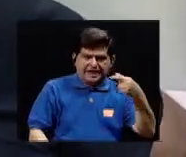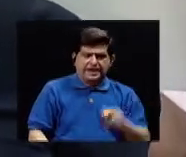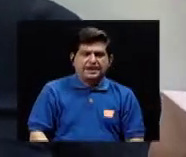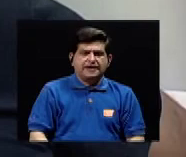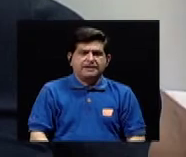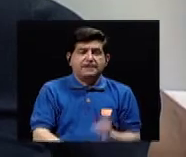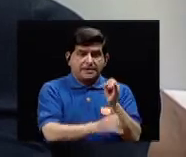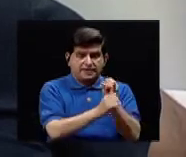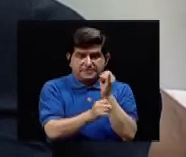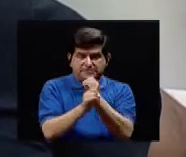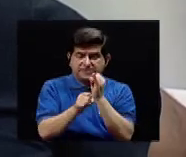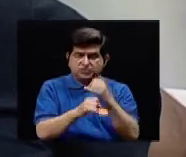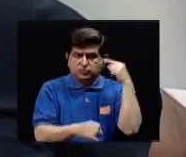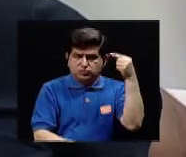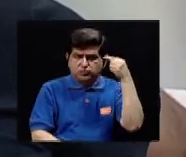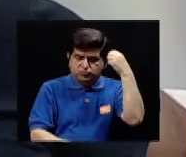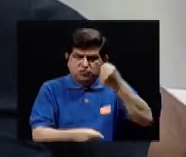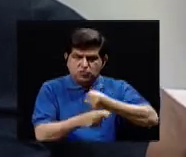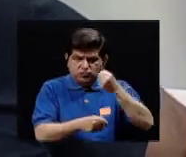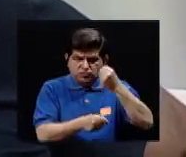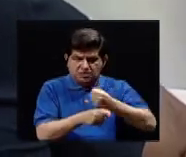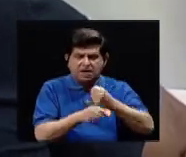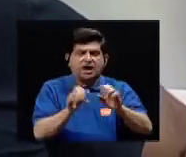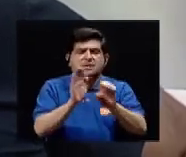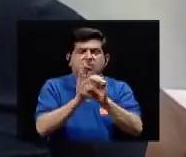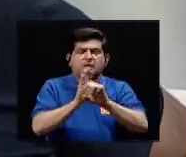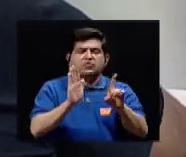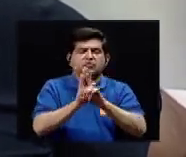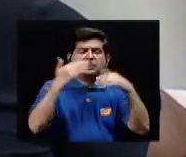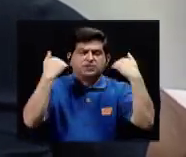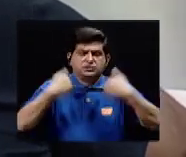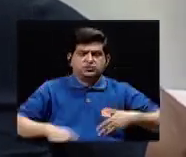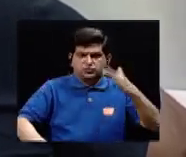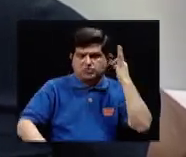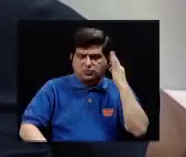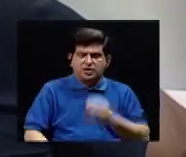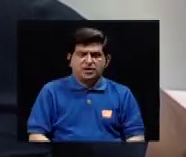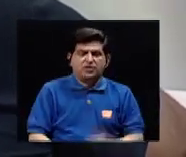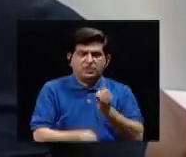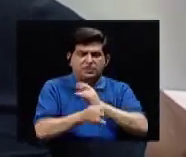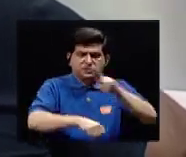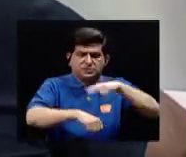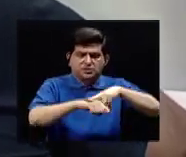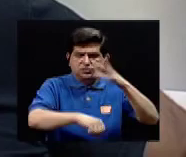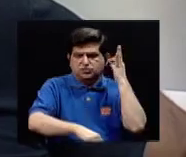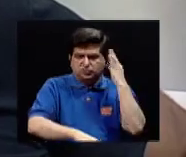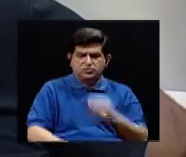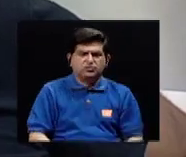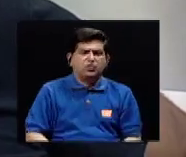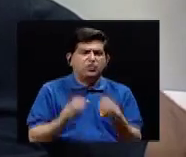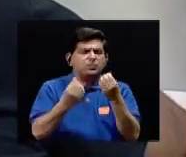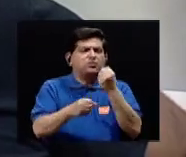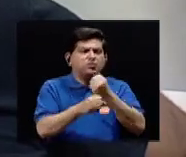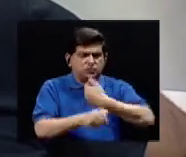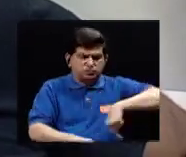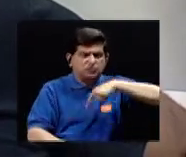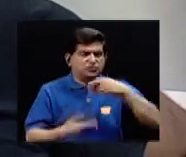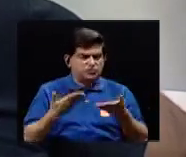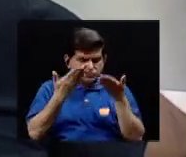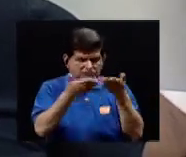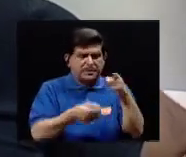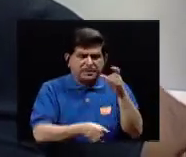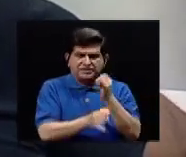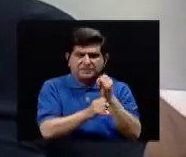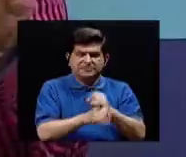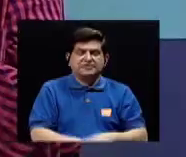gubernamentales, instituciones del gobierno que trabajan, por ejemplo, por los derechos humanos de las mujeres, como el INAMU, ¿verdad? Muchísimos de nuestros trabajos son para el